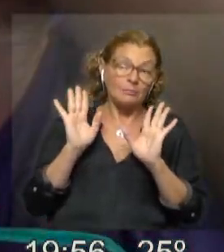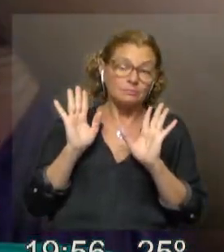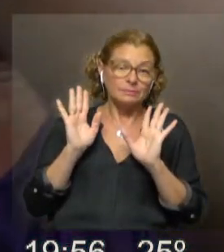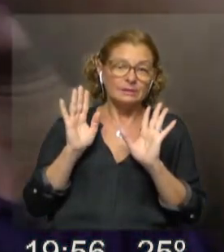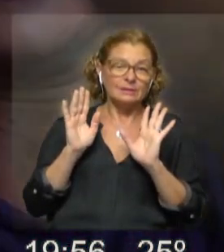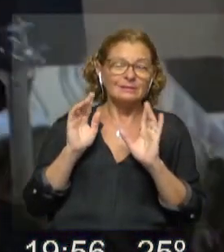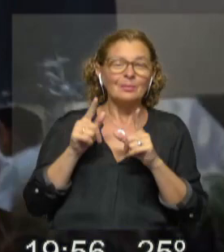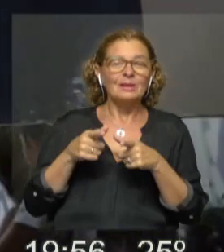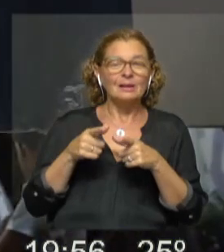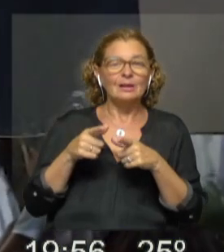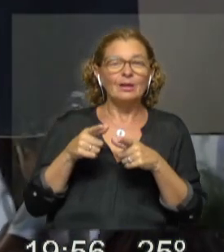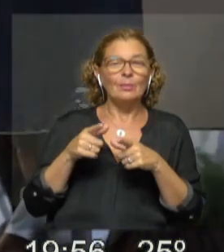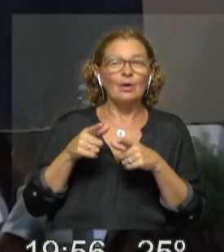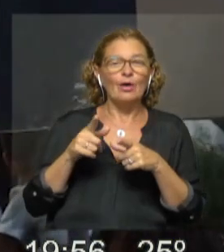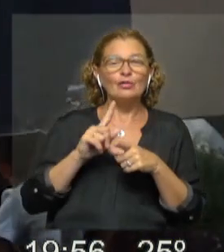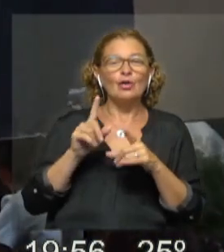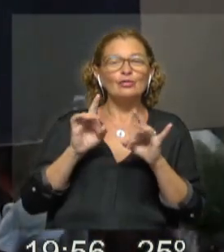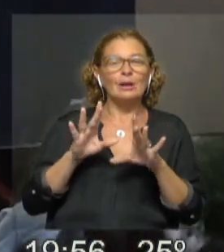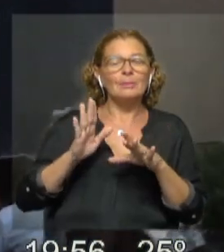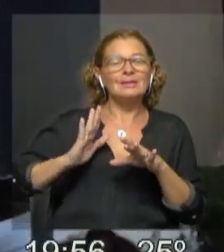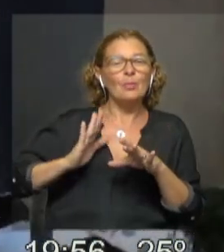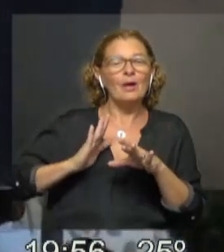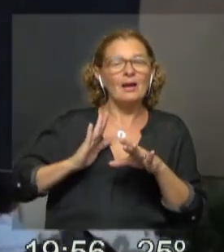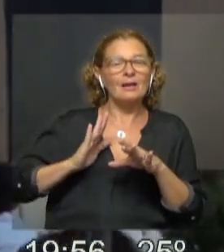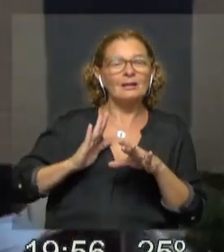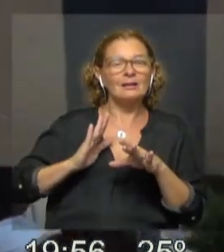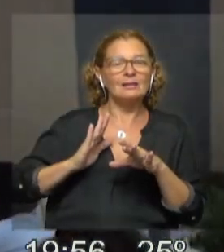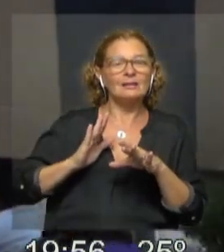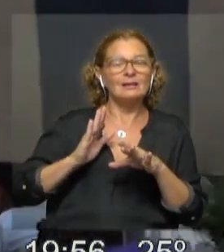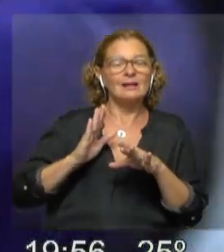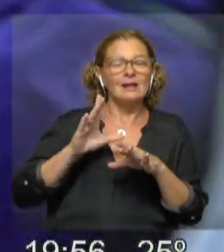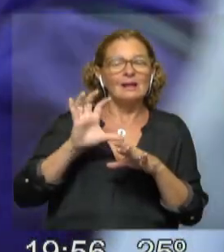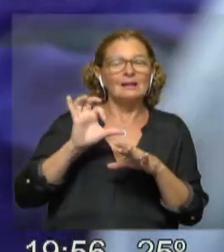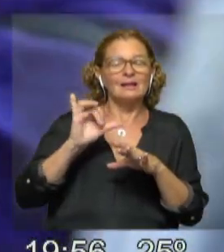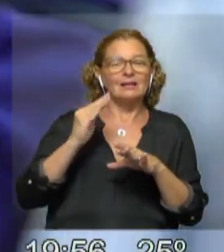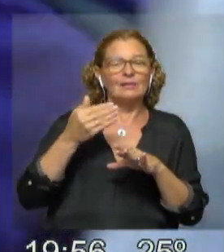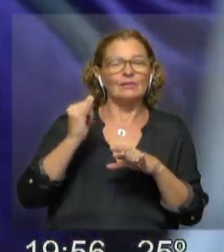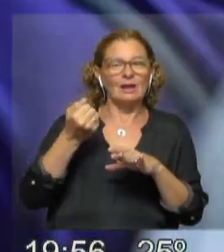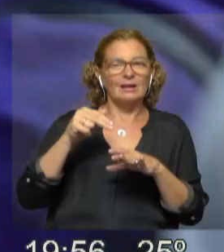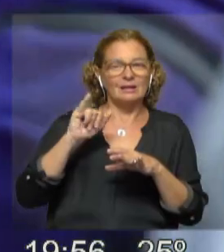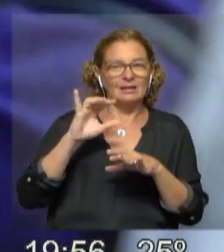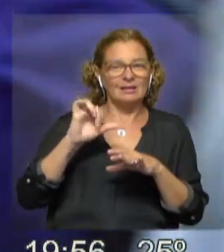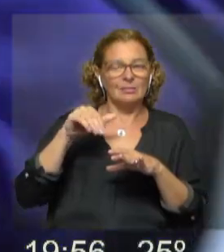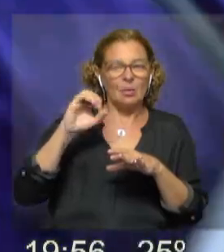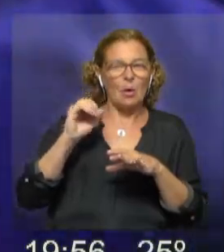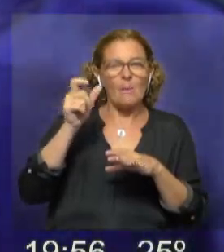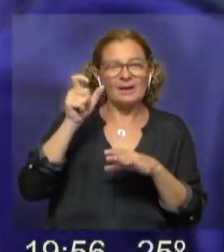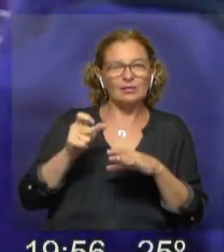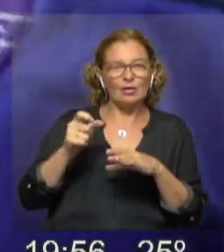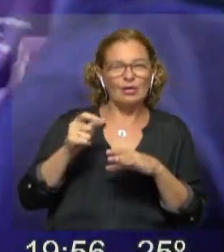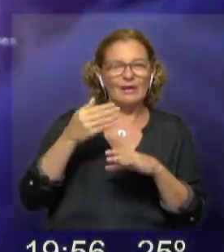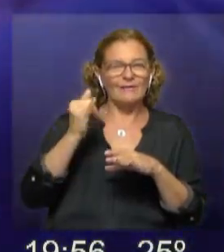También el lesbianismo ya no es solo de mujeres cis, el lesbianismo ya incluye personas trans, binarias,